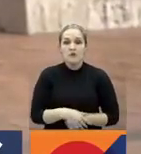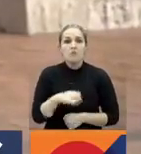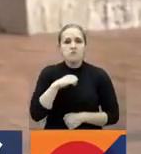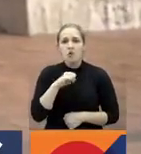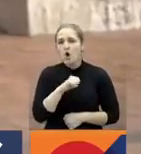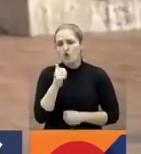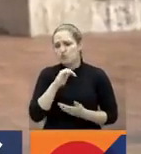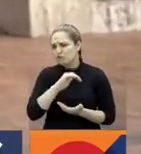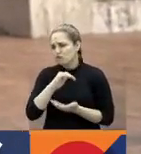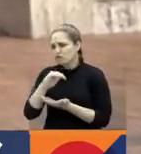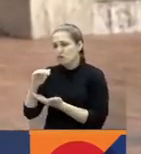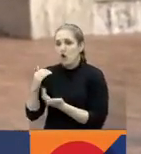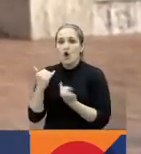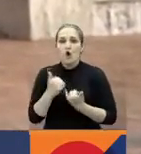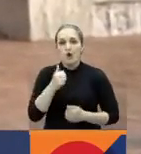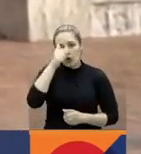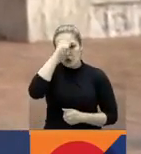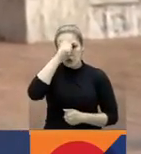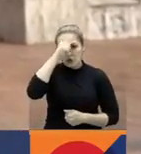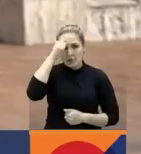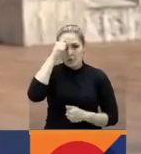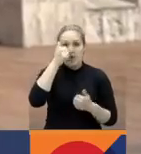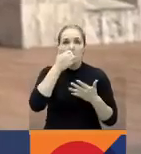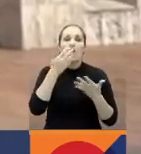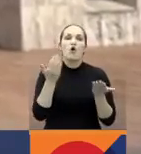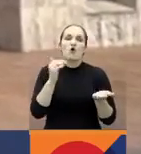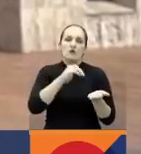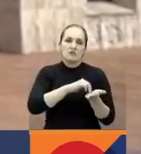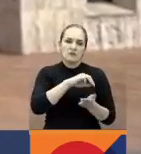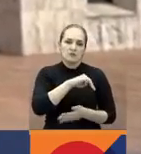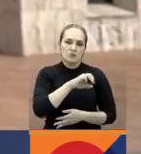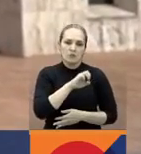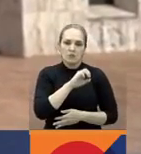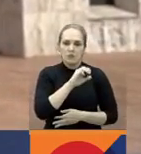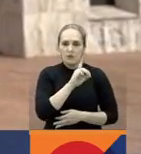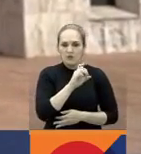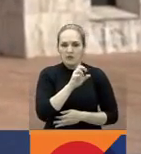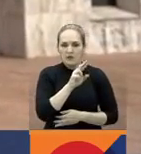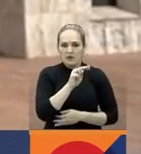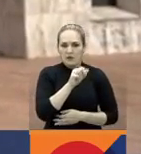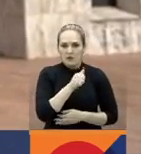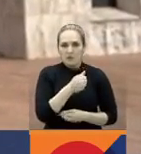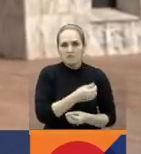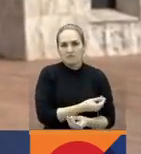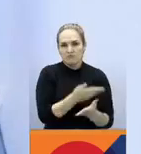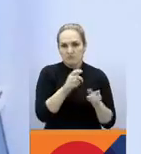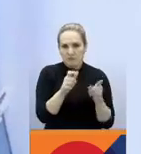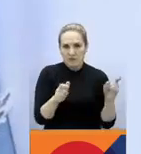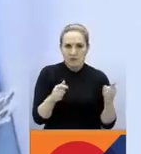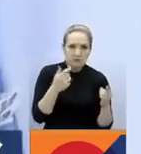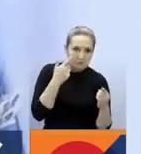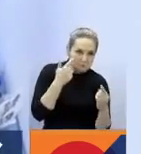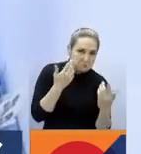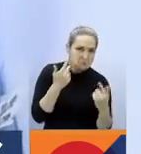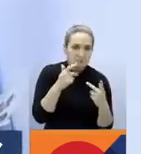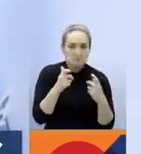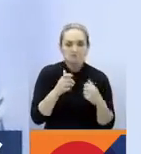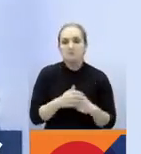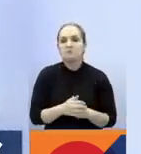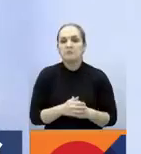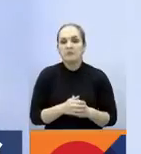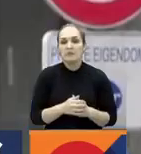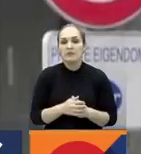dosis, pero hoy domingo vuelve a haber Moderna en la ciudad de Bogotá y reiniciamos la segunda dosis de aquellas personas que están pendientes. Santander también